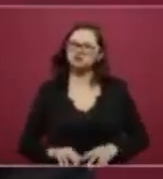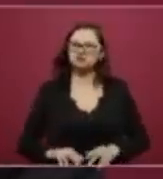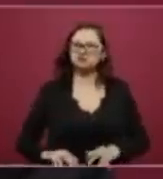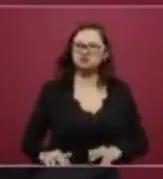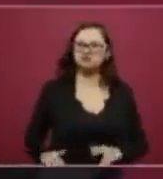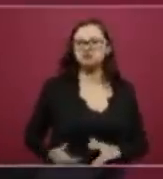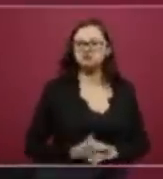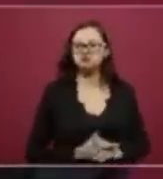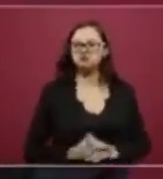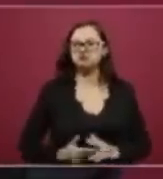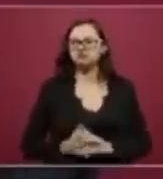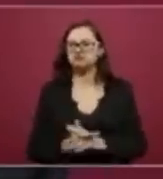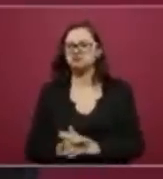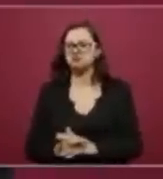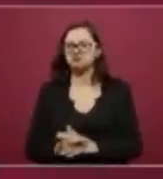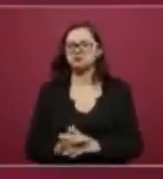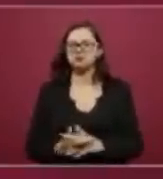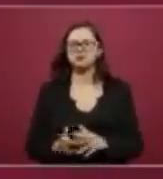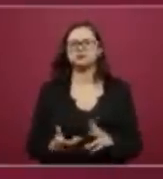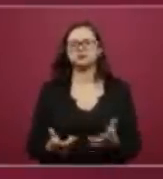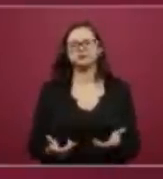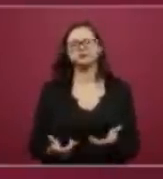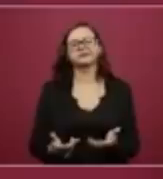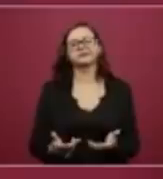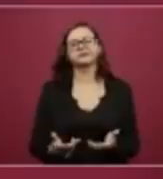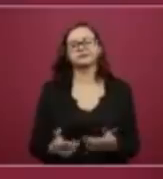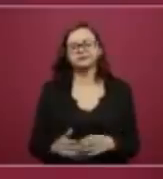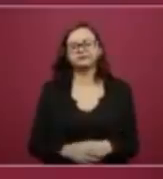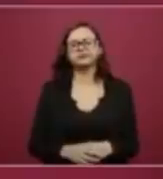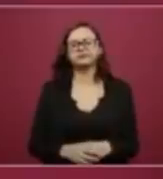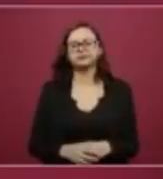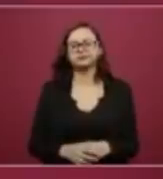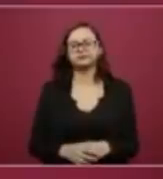revolucionarios como